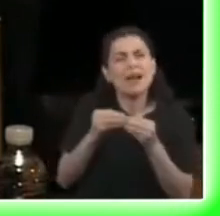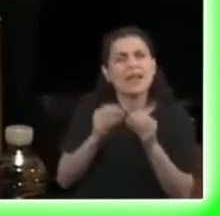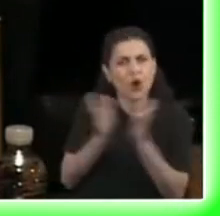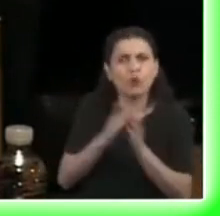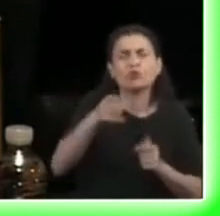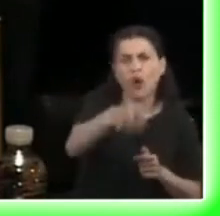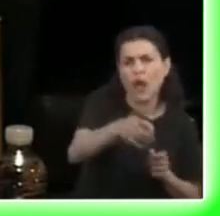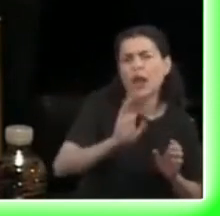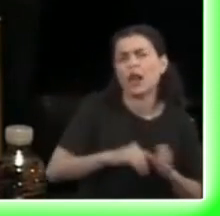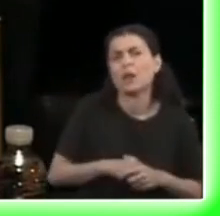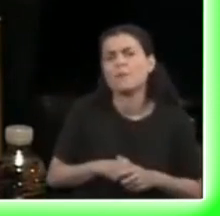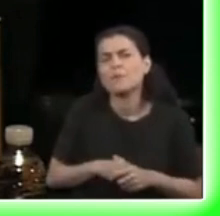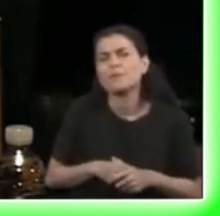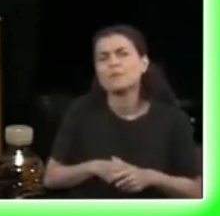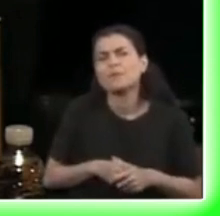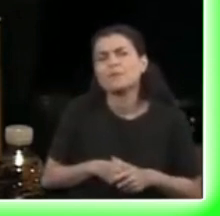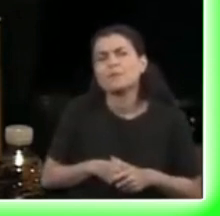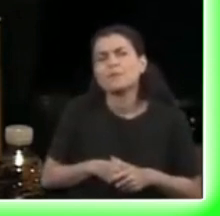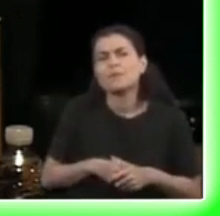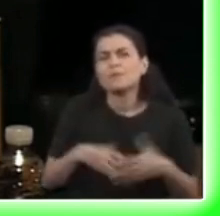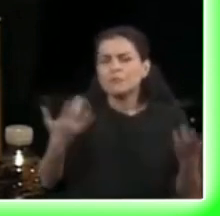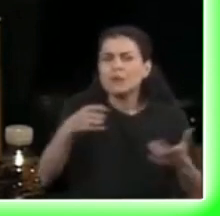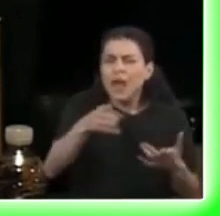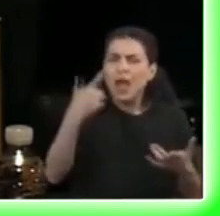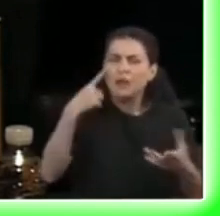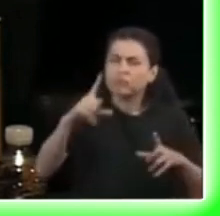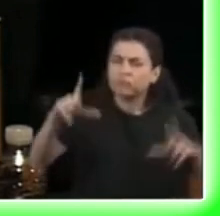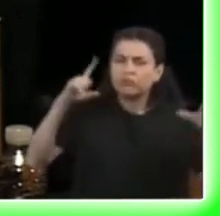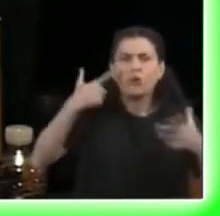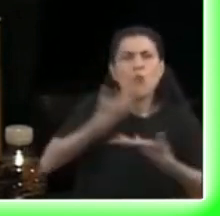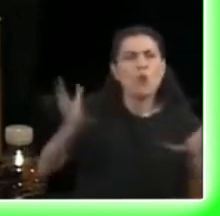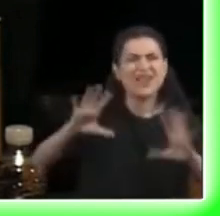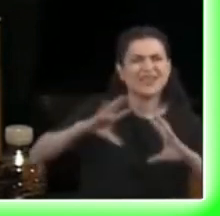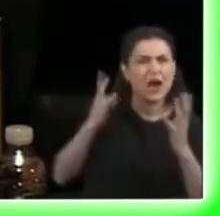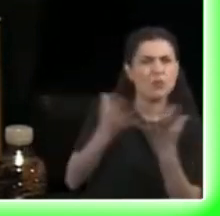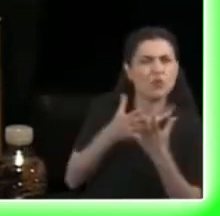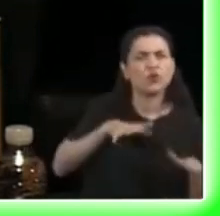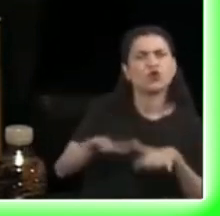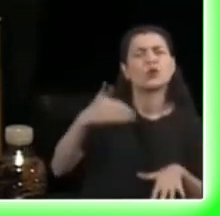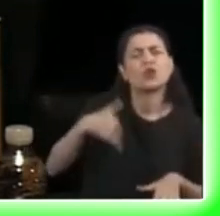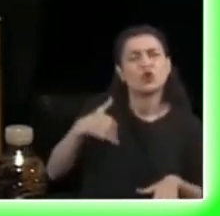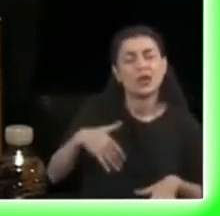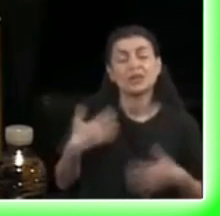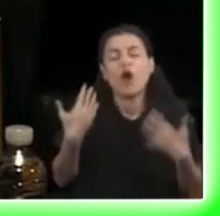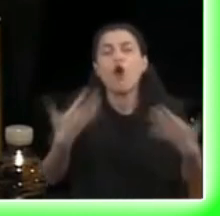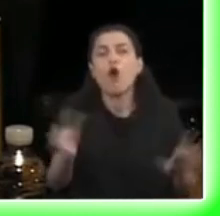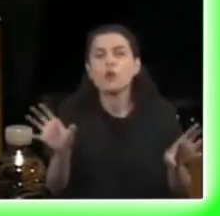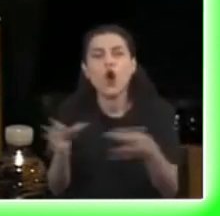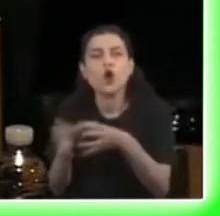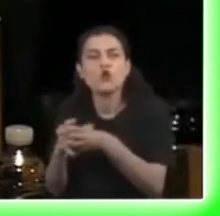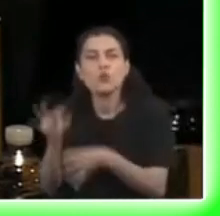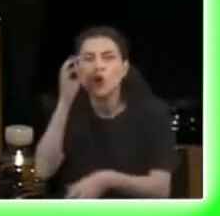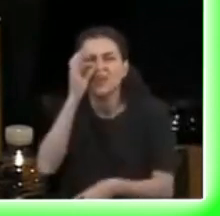nivel importante de exposición. Y obviamente que a las ratas